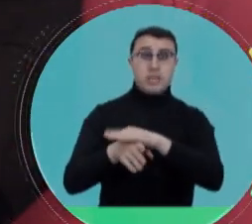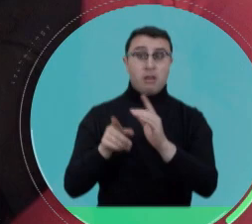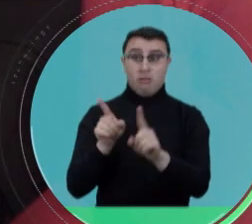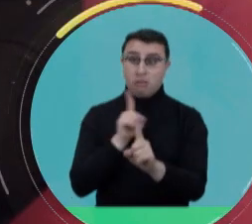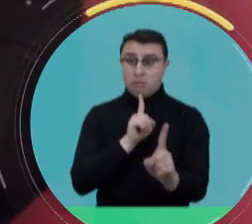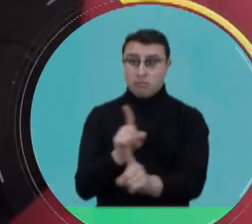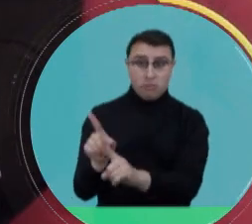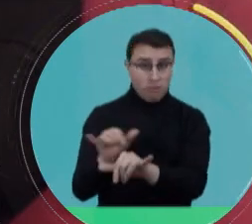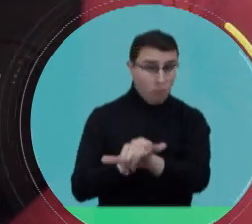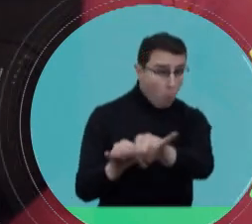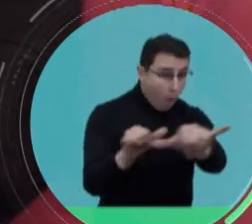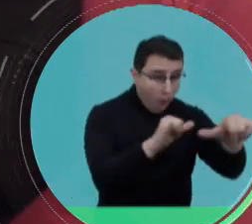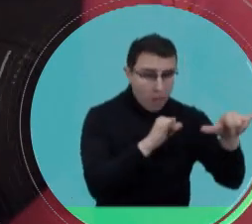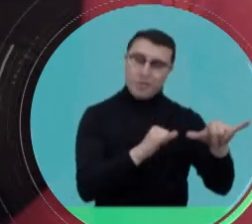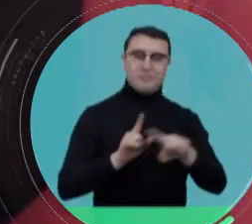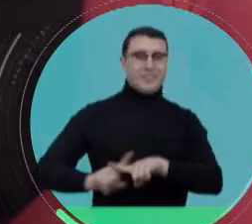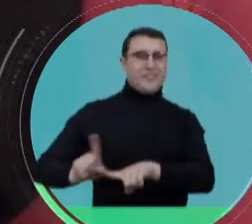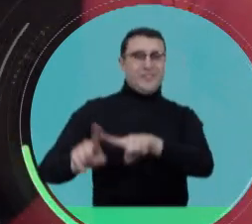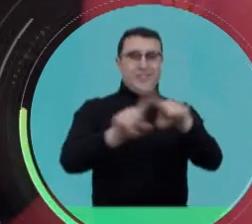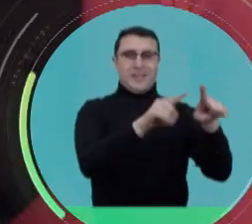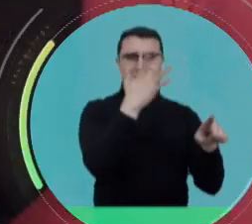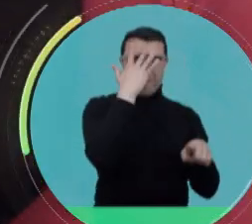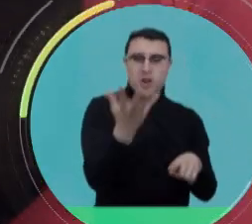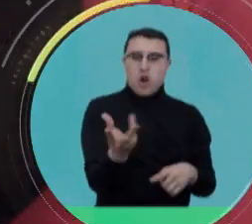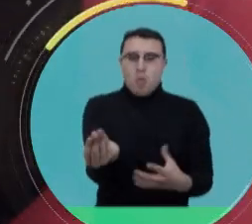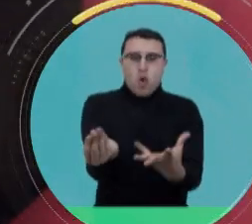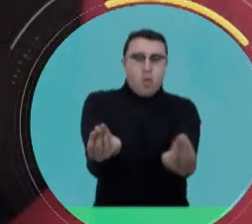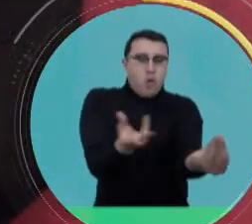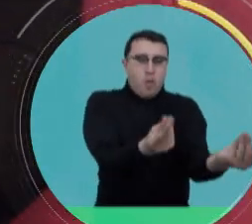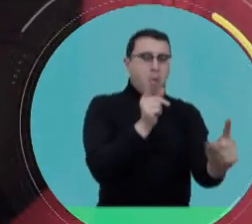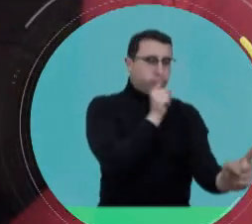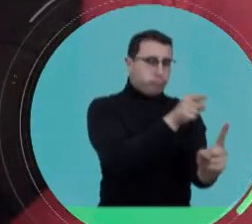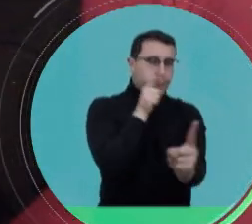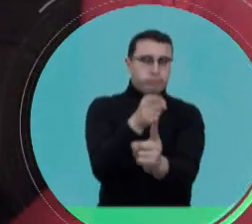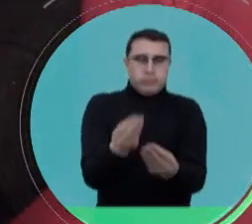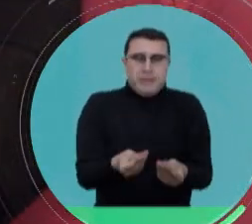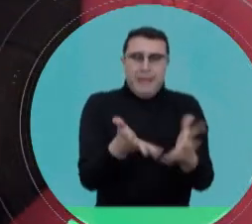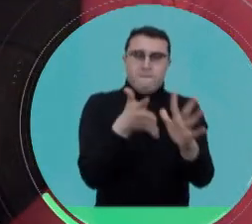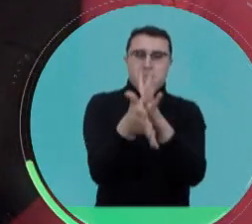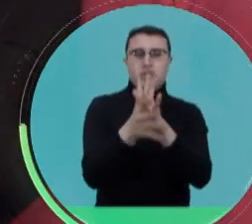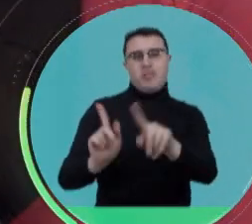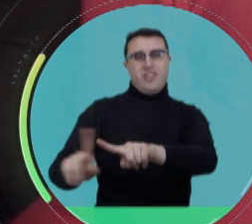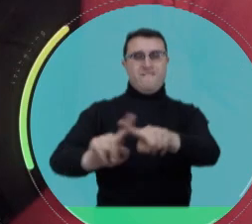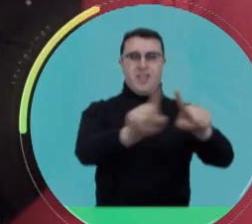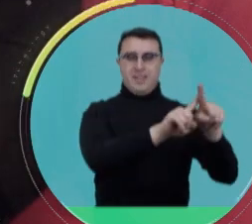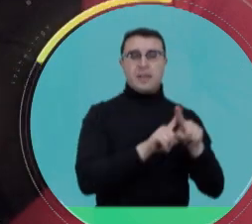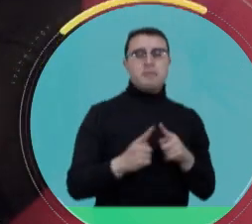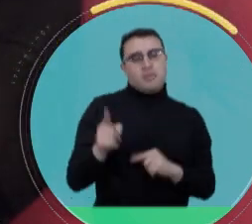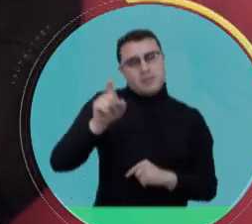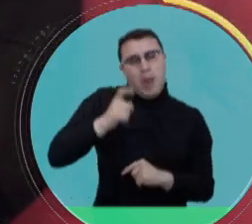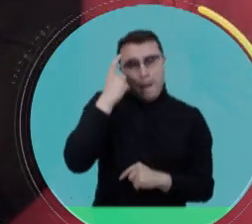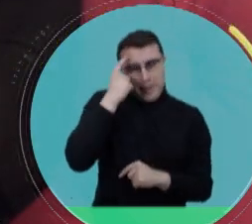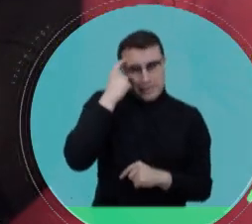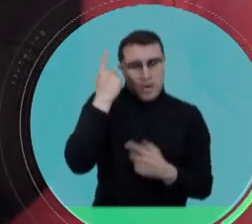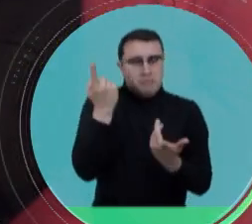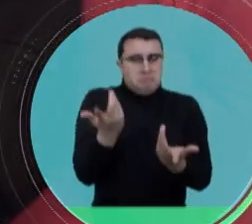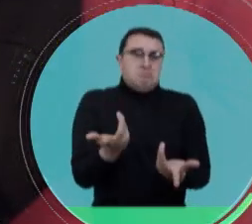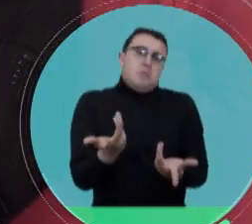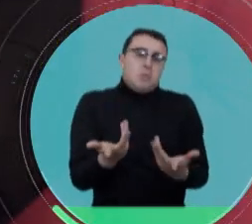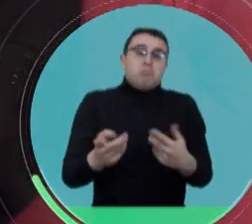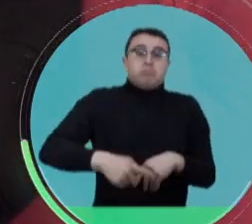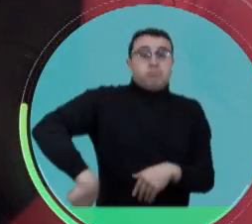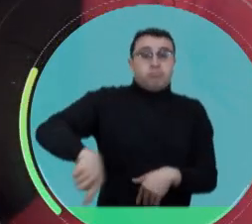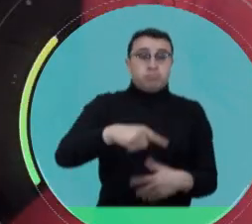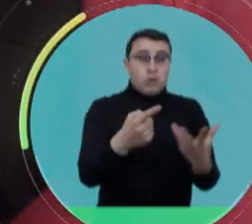Facebook Twitter y las narrativas cambian en cada una de estas redes sociales porque los públicos son diferentes Entonces tenemos que pensar un poco